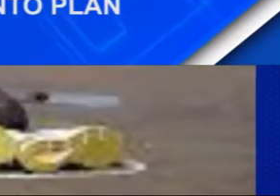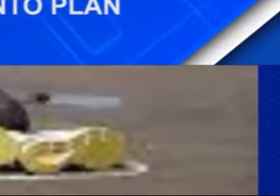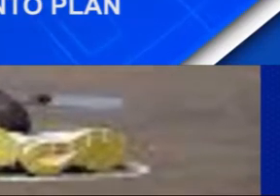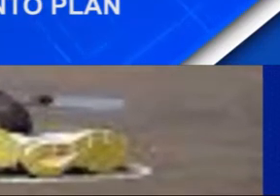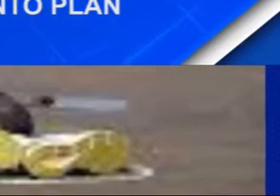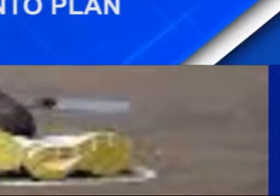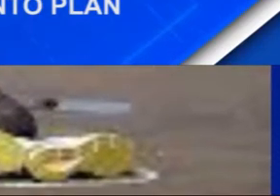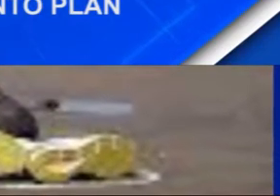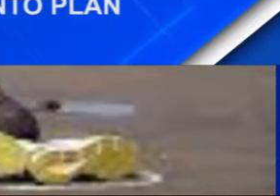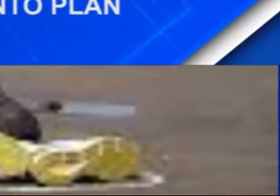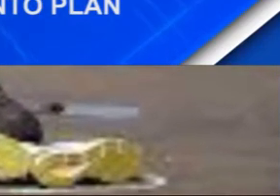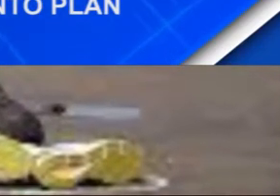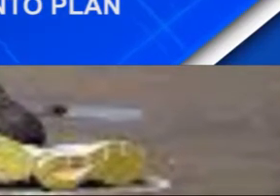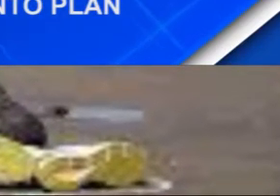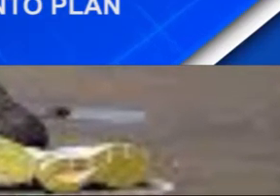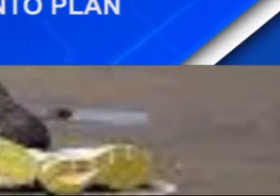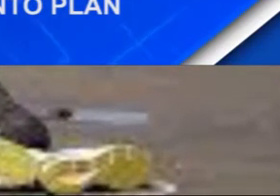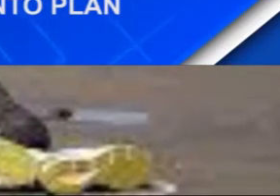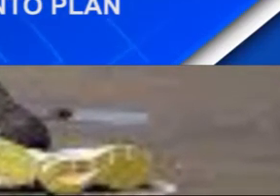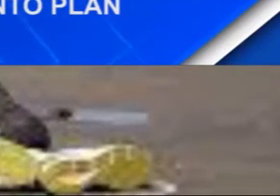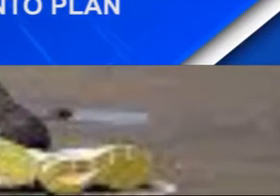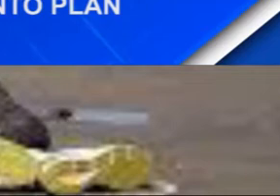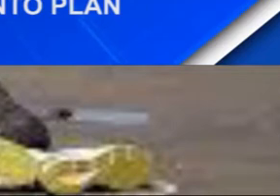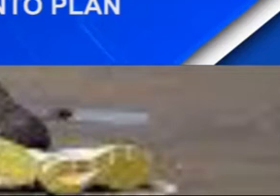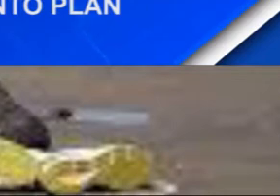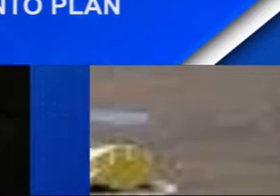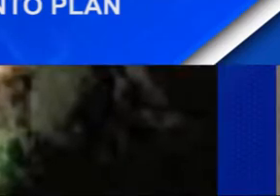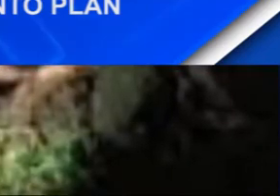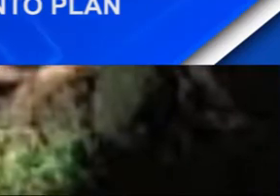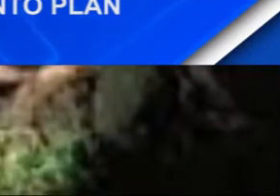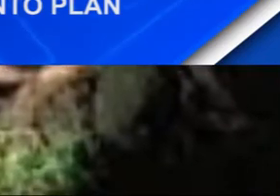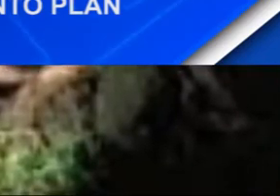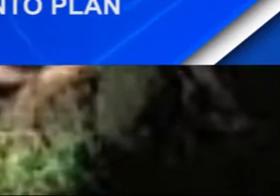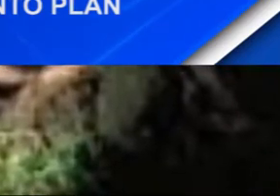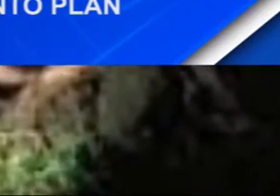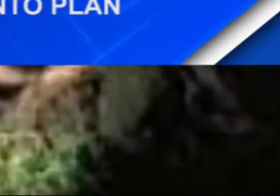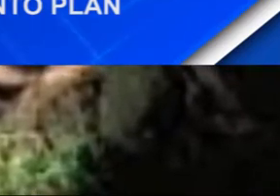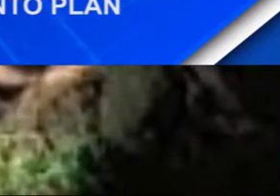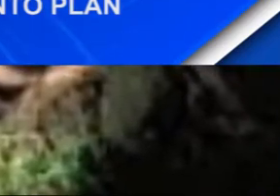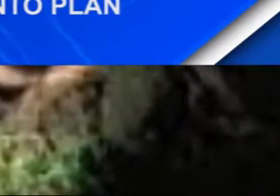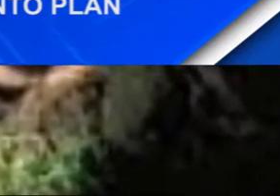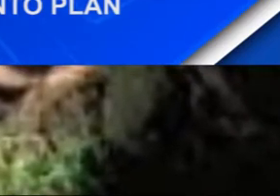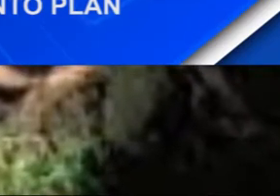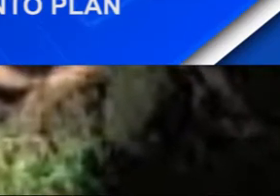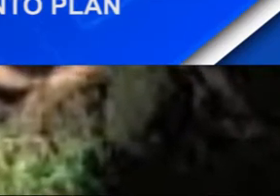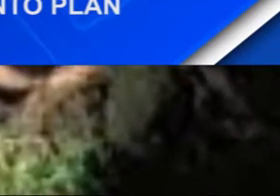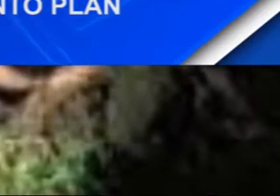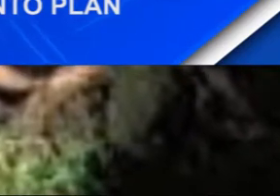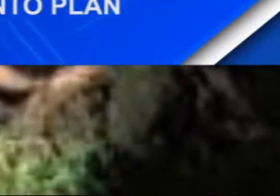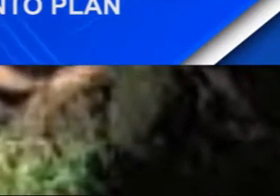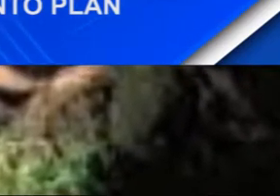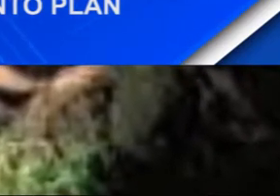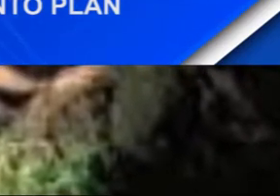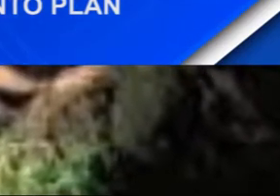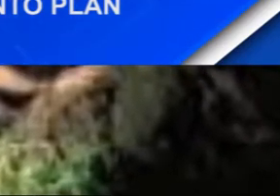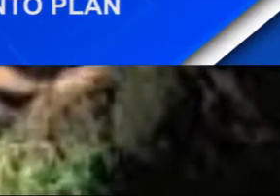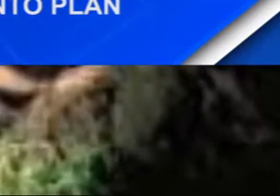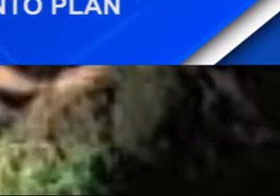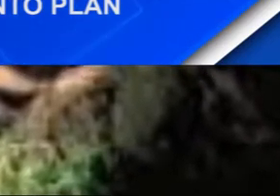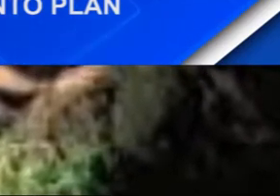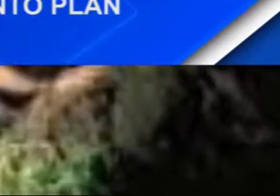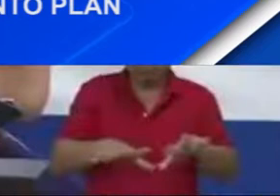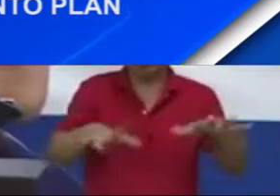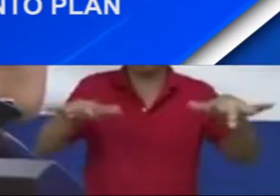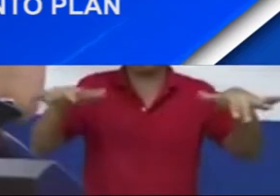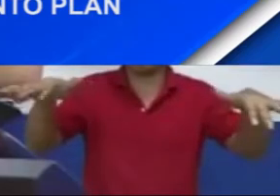2012 al 2021 pasaron de 679 fallecidos a 904 por accidentes